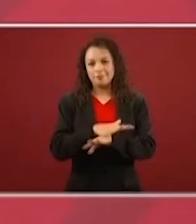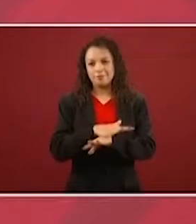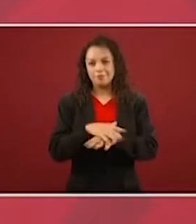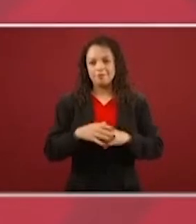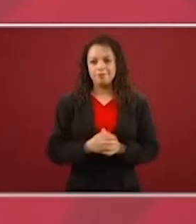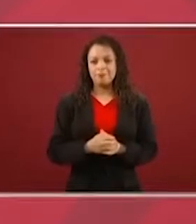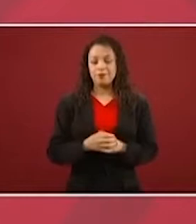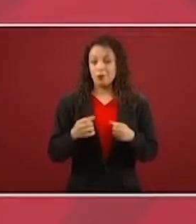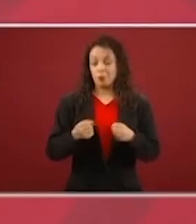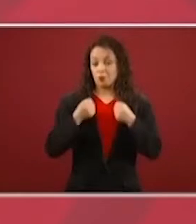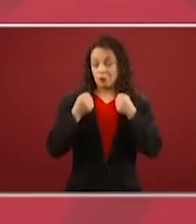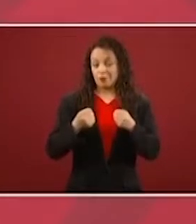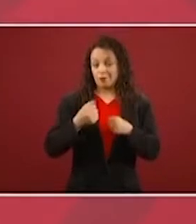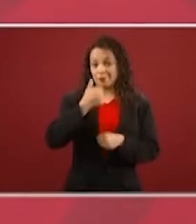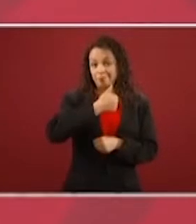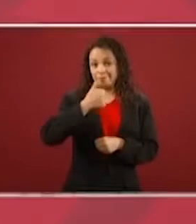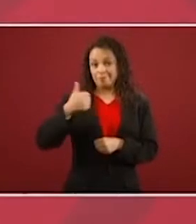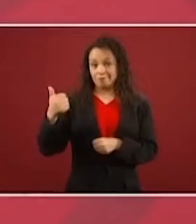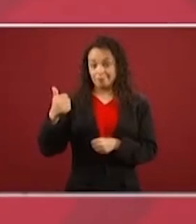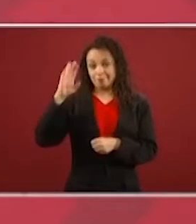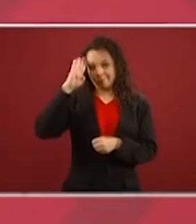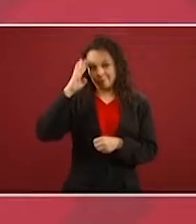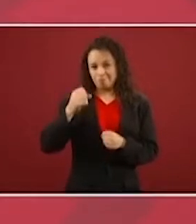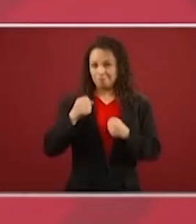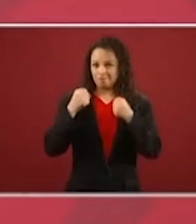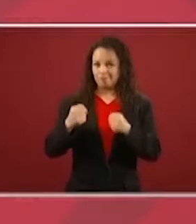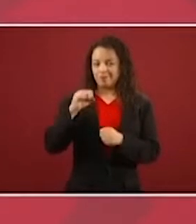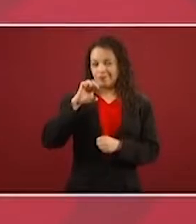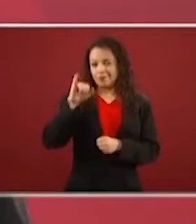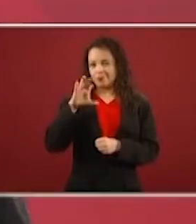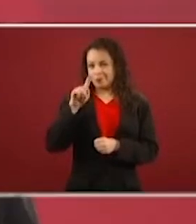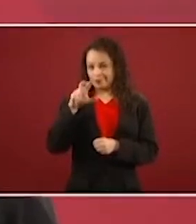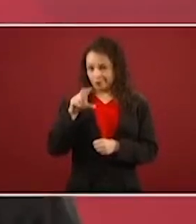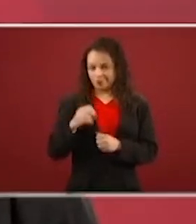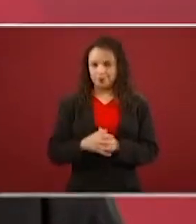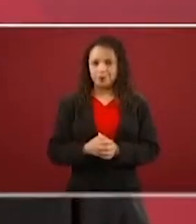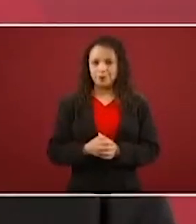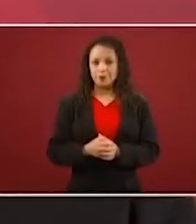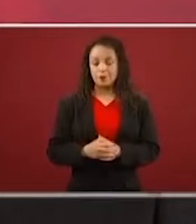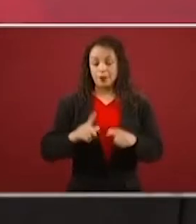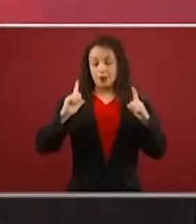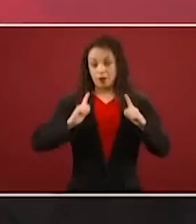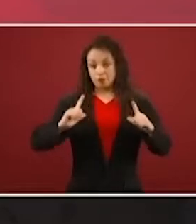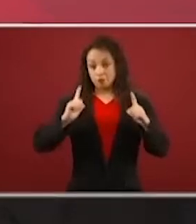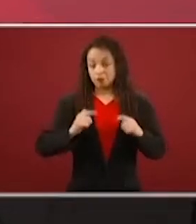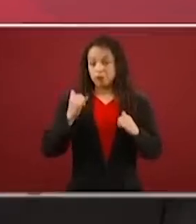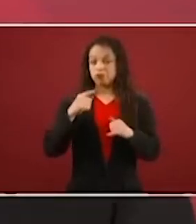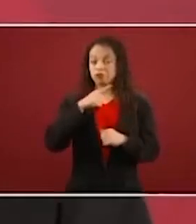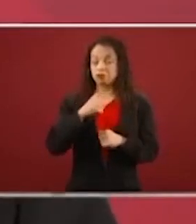poderes era el Ejecutivo, y que el Poder Judicial y el Poder